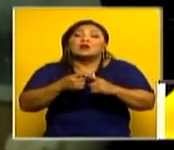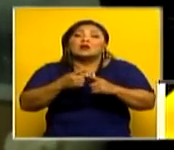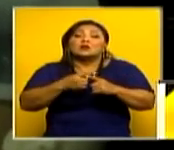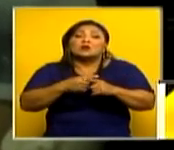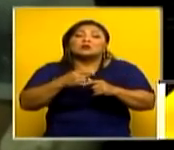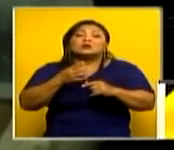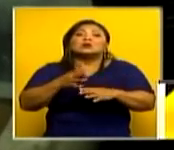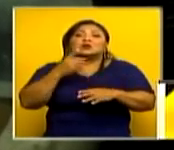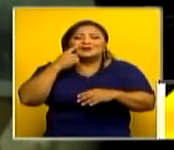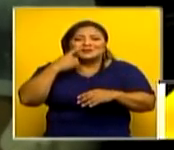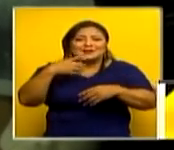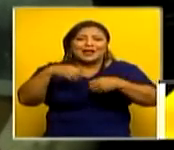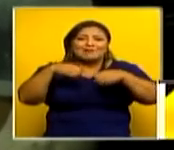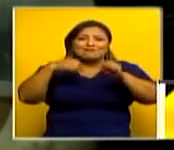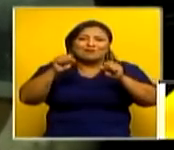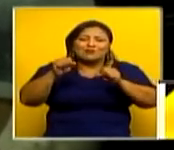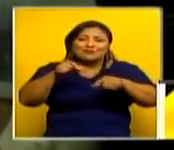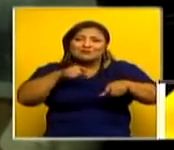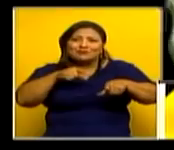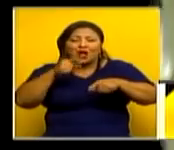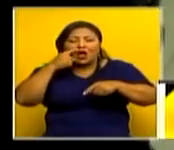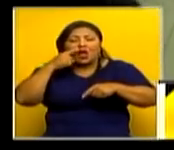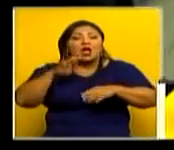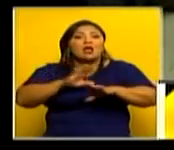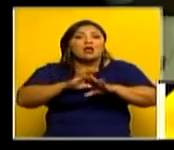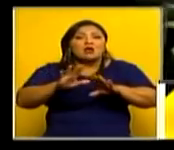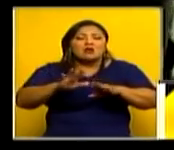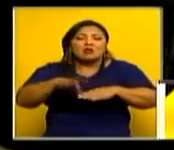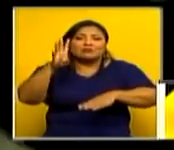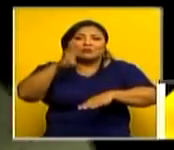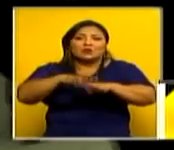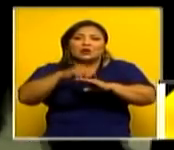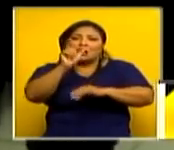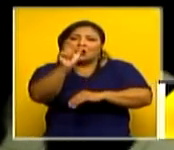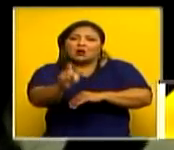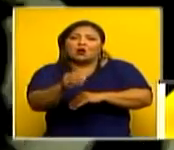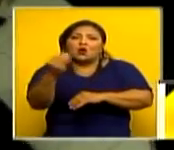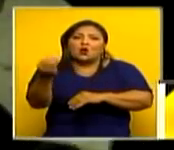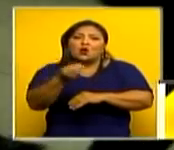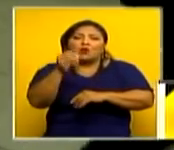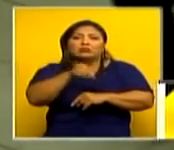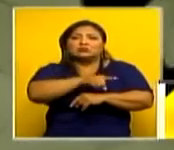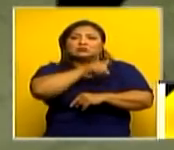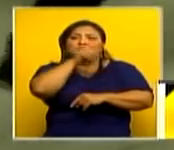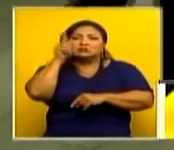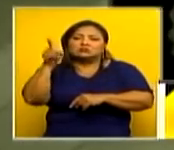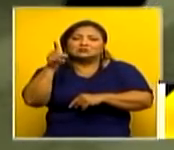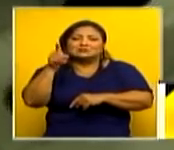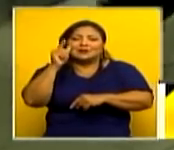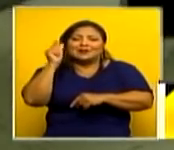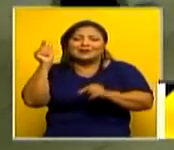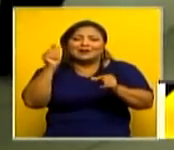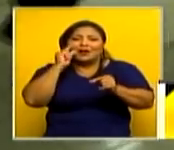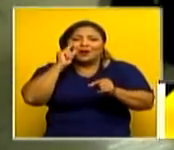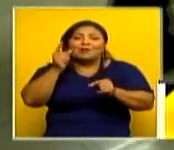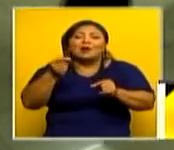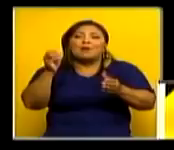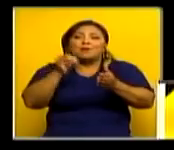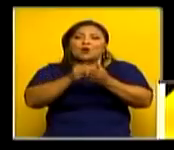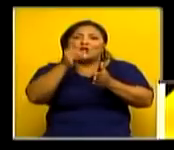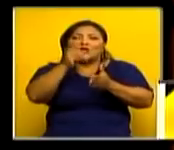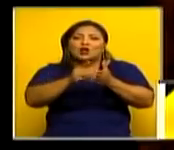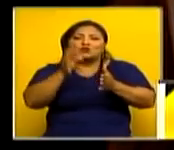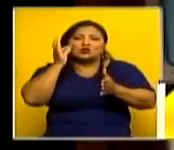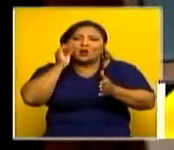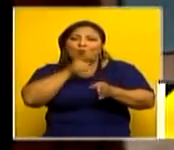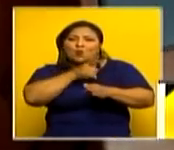una unidad motorizada del sector de Atarazana procede a hacer la captura del ciudadano y lo traslada hasta la unidad con la persona para que presente la respectiva denuncia.